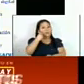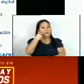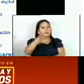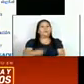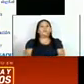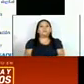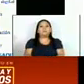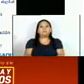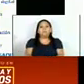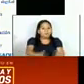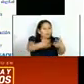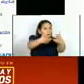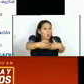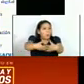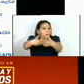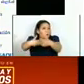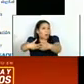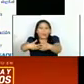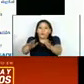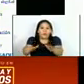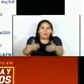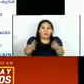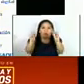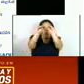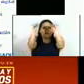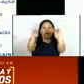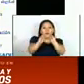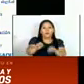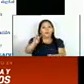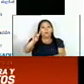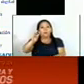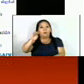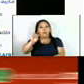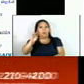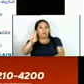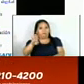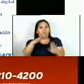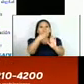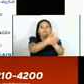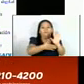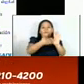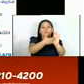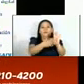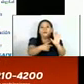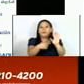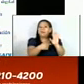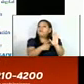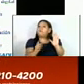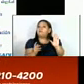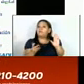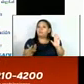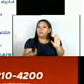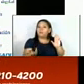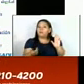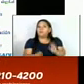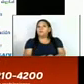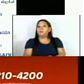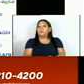pocas empresas tenían página web y un aspecto de esa página web es que